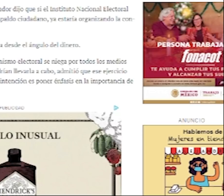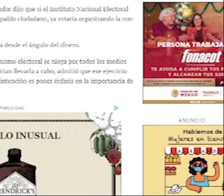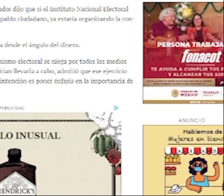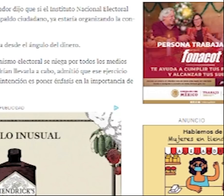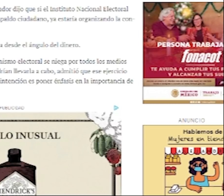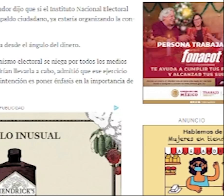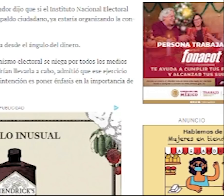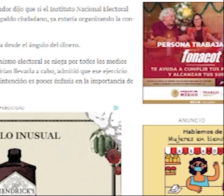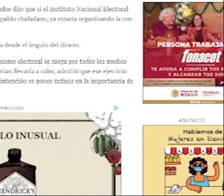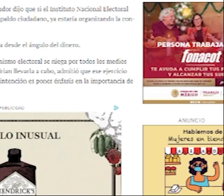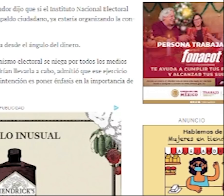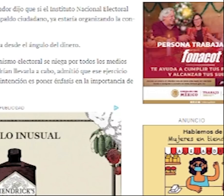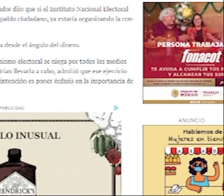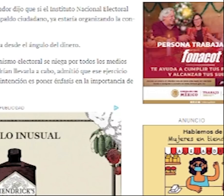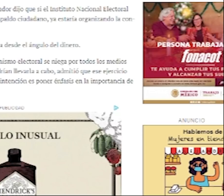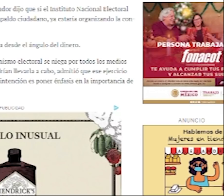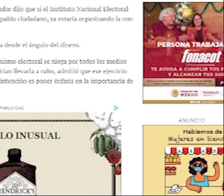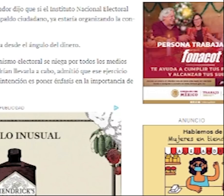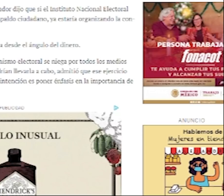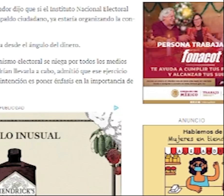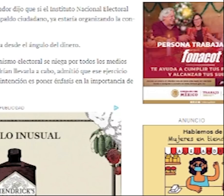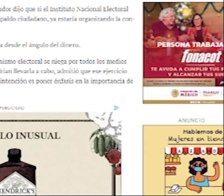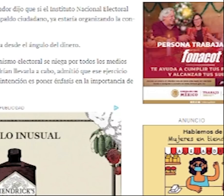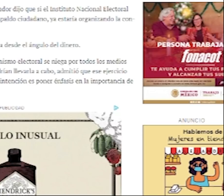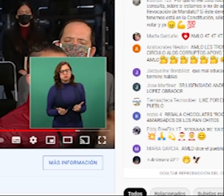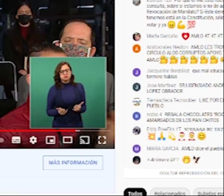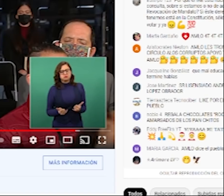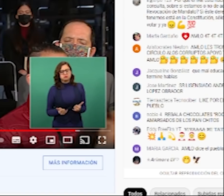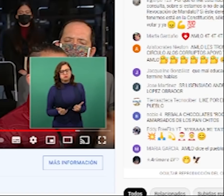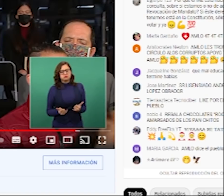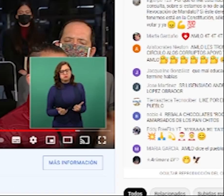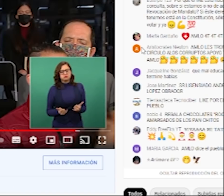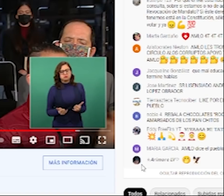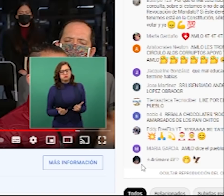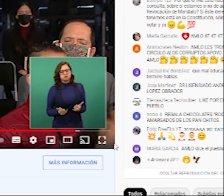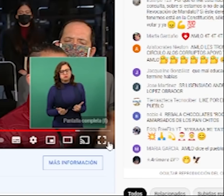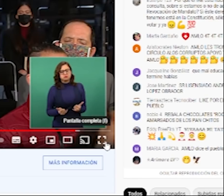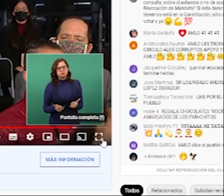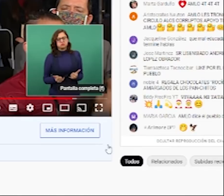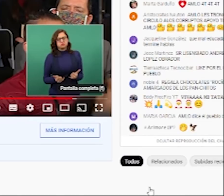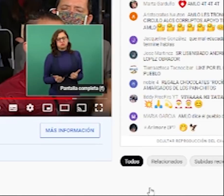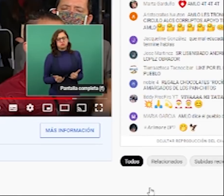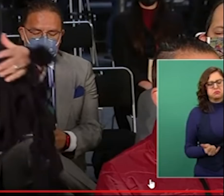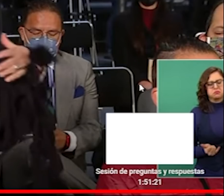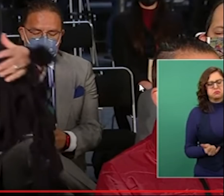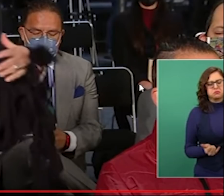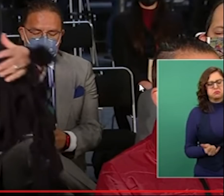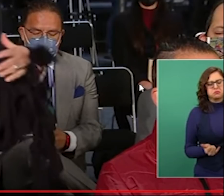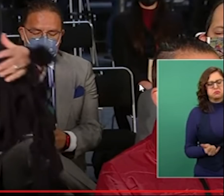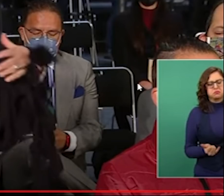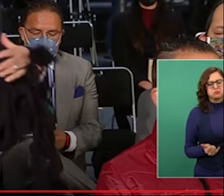rechace esta consulta, realizarla, y es por ello que el presidente Andrés Manuel rompió el silencio y le puso